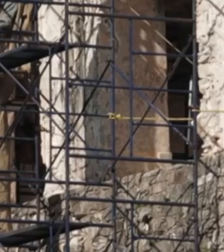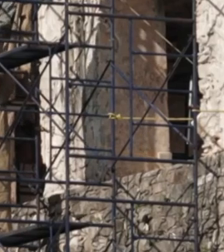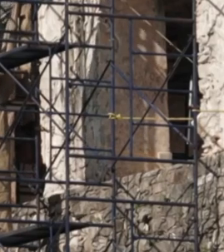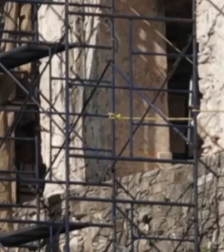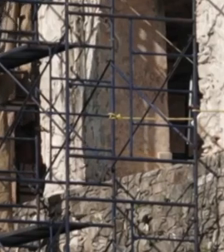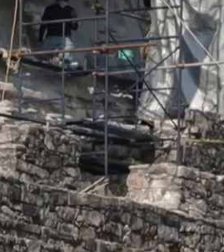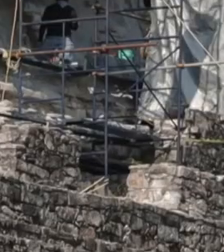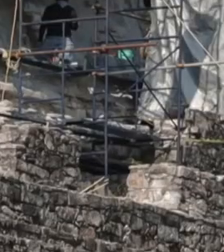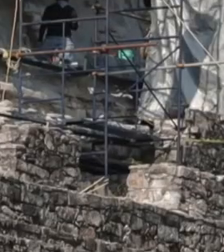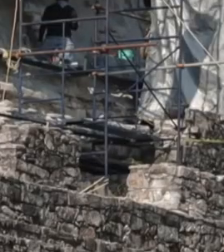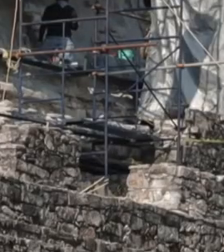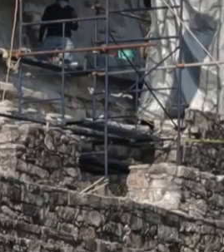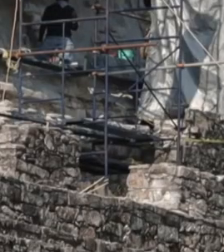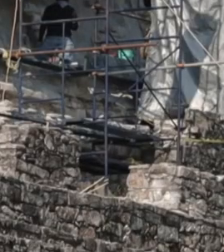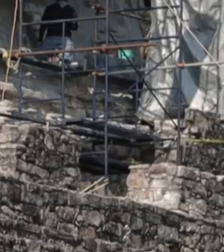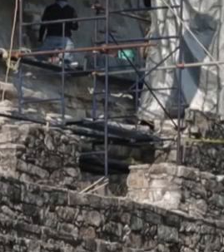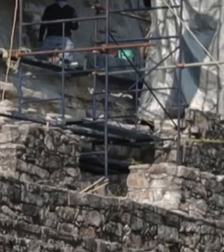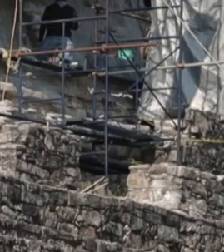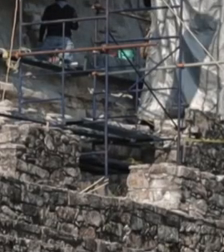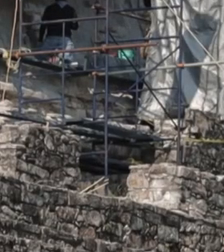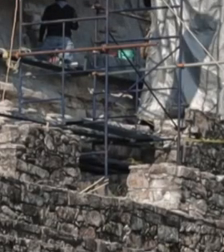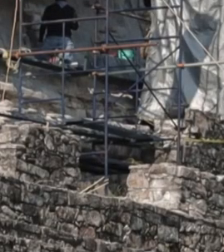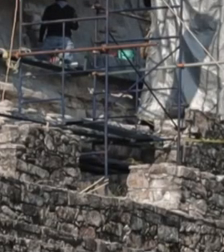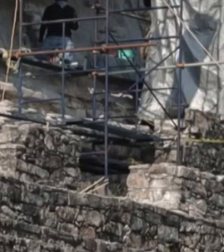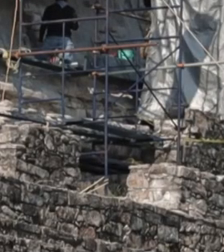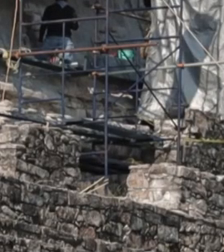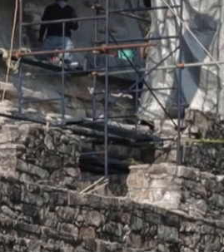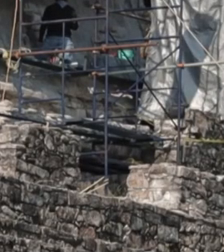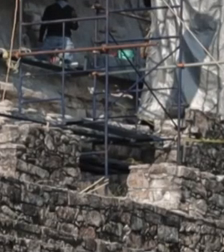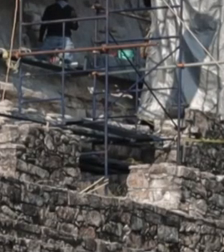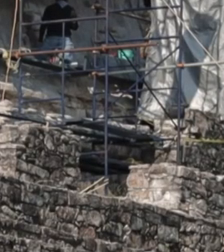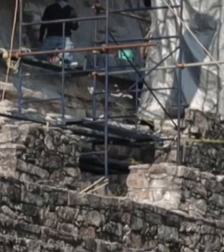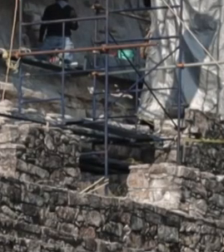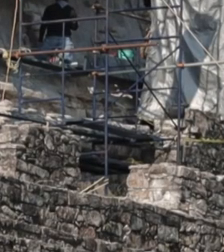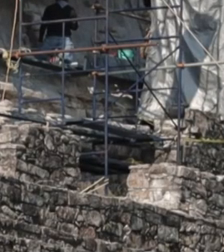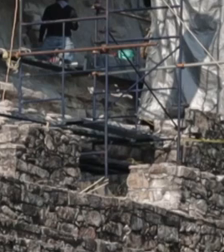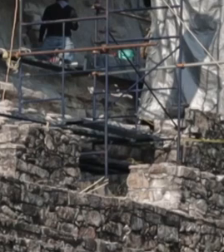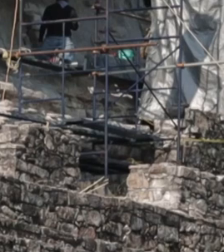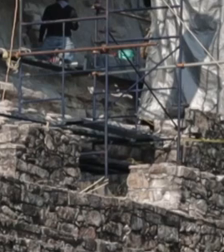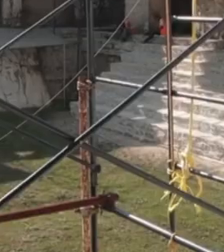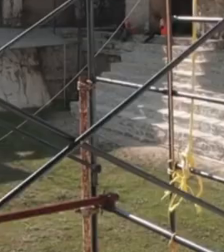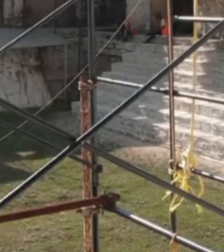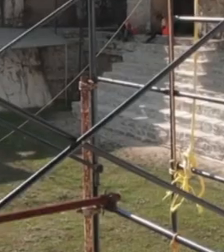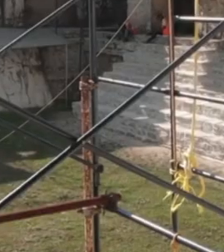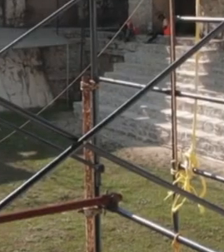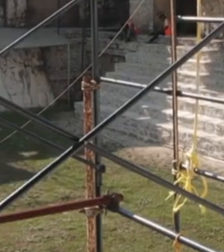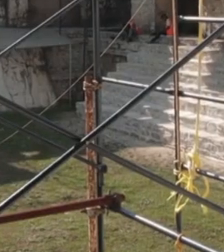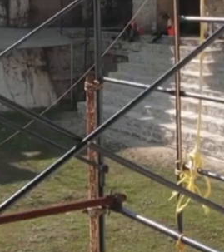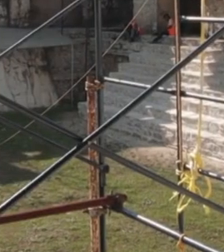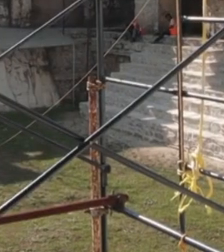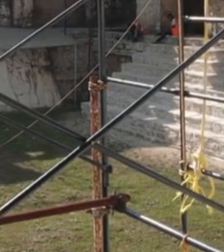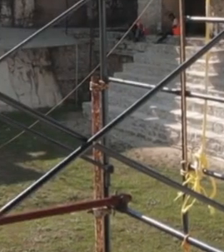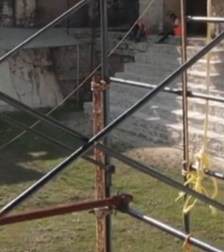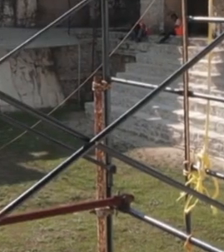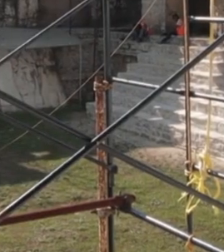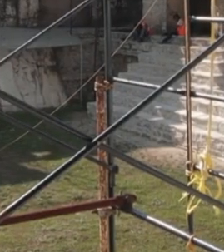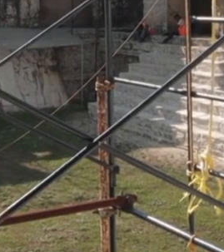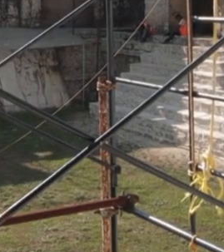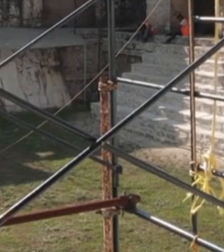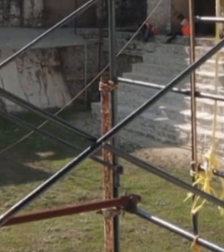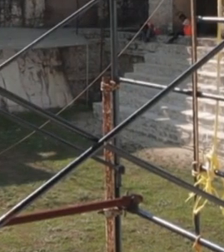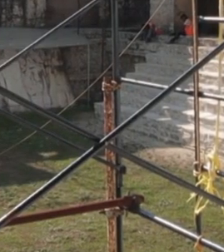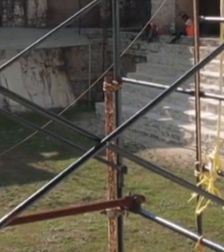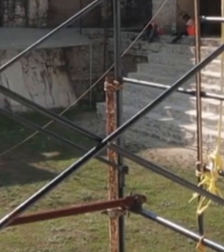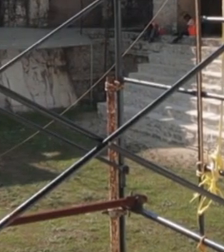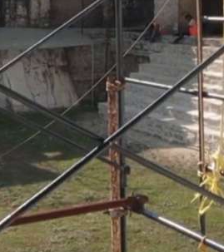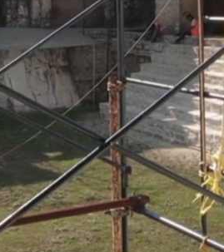agosto. Y el centro de atención a visitantes está concluido por completo. Ahora vamos a poder